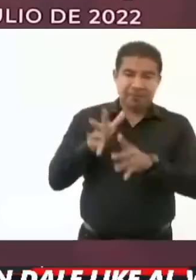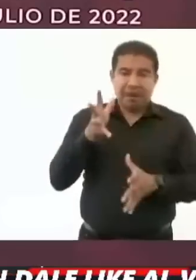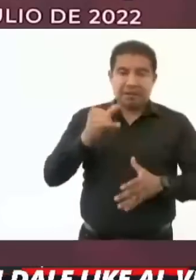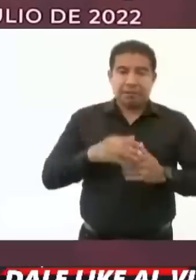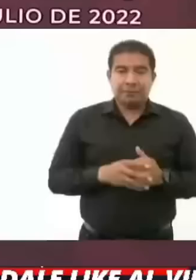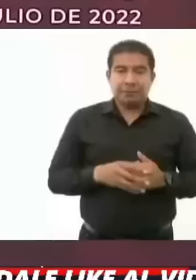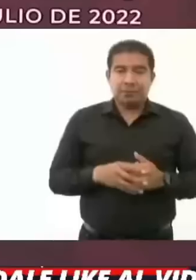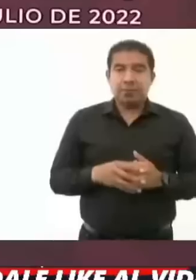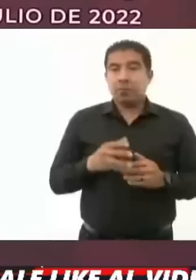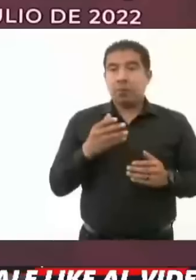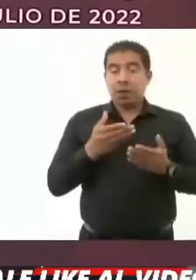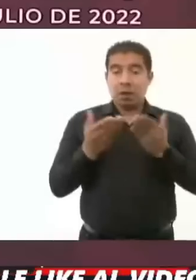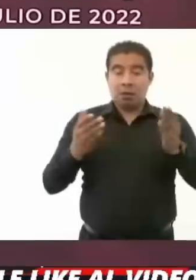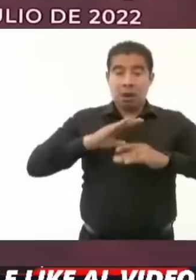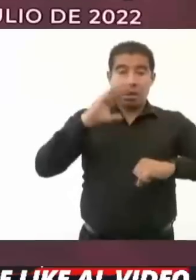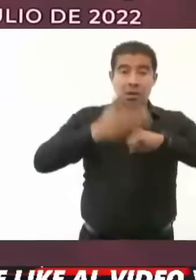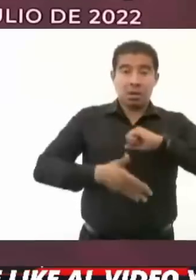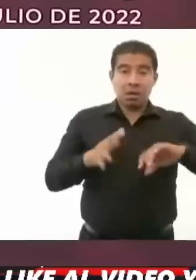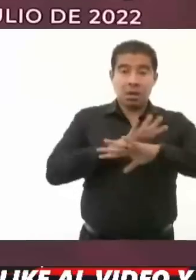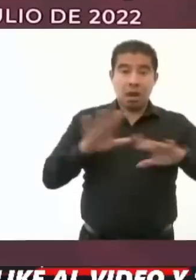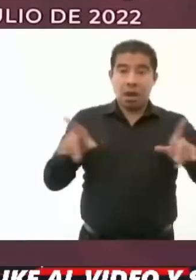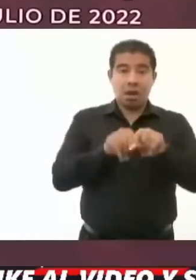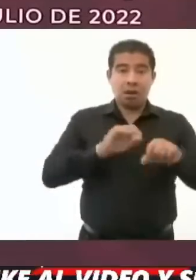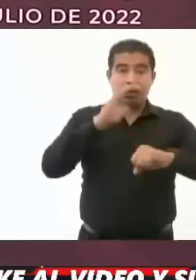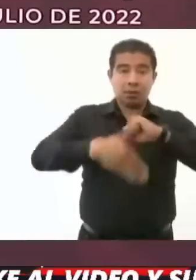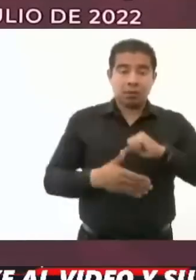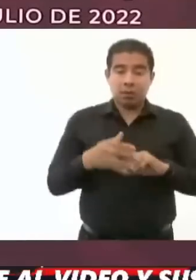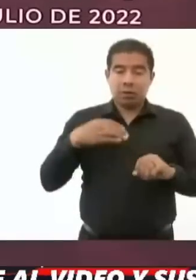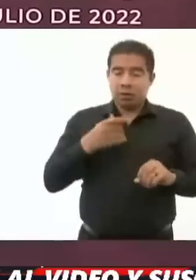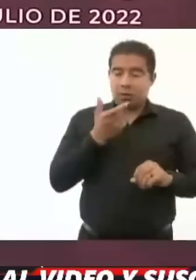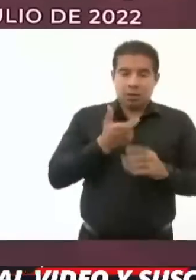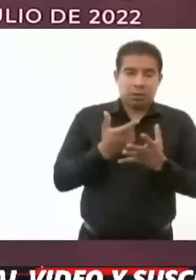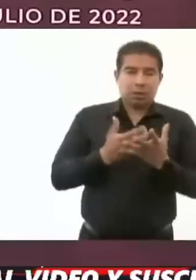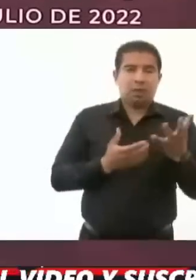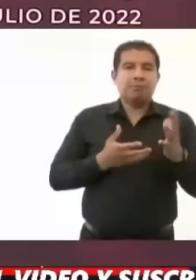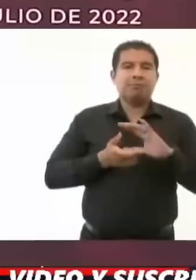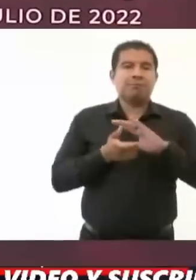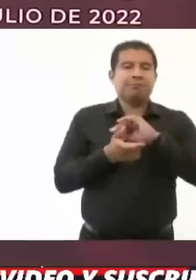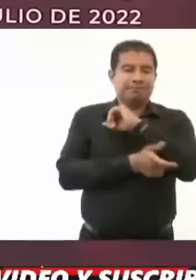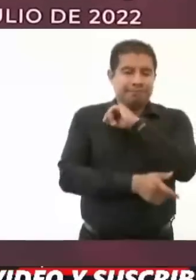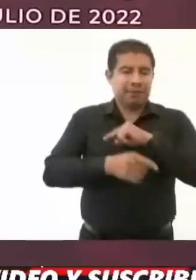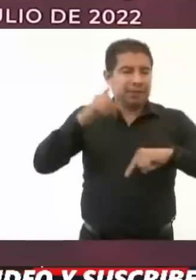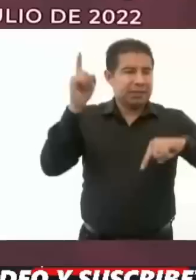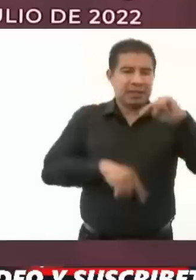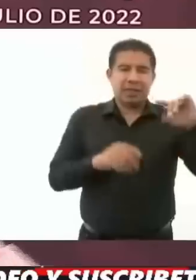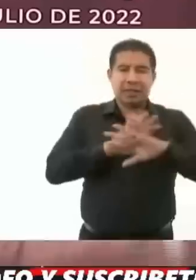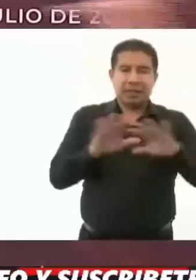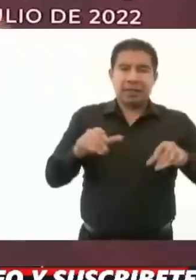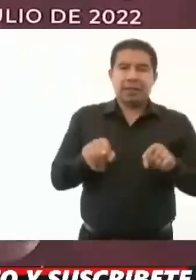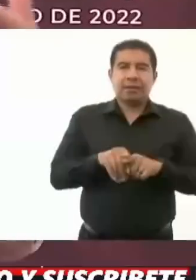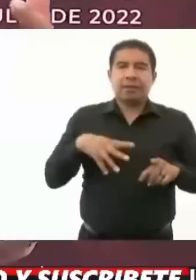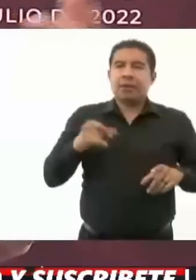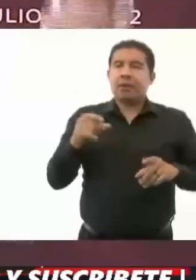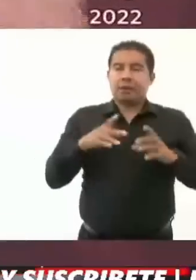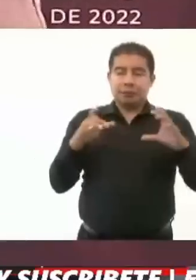ya se terminó. Cero corrupción, cero impunidad, y el dinero